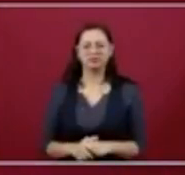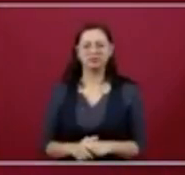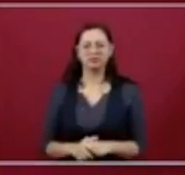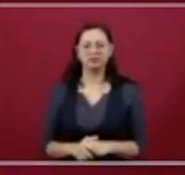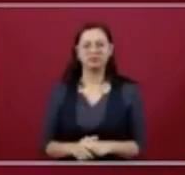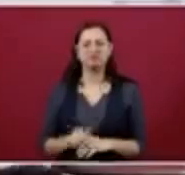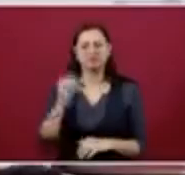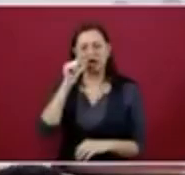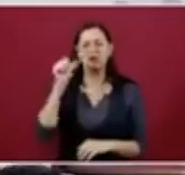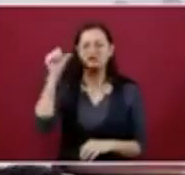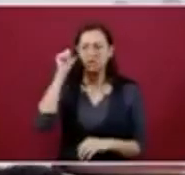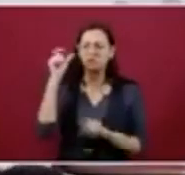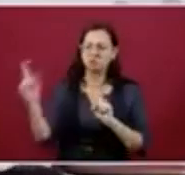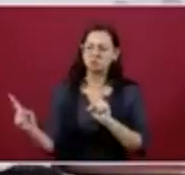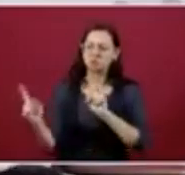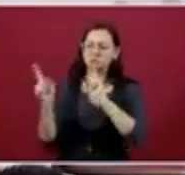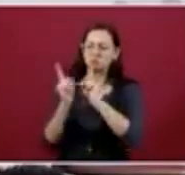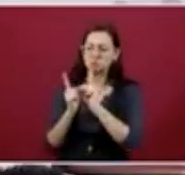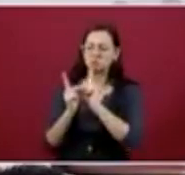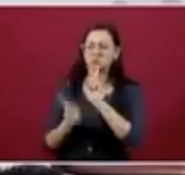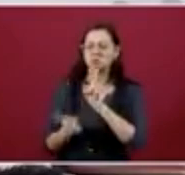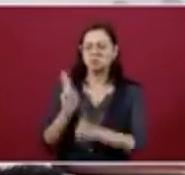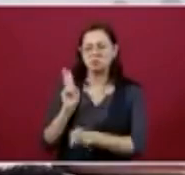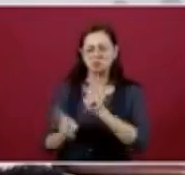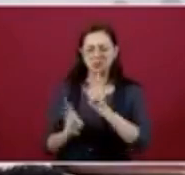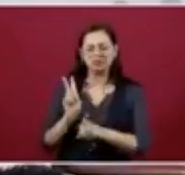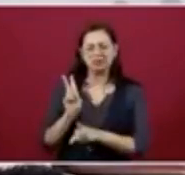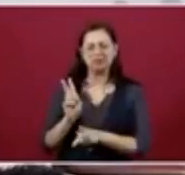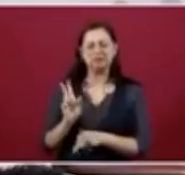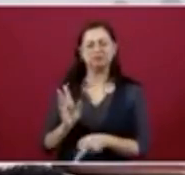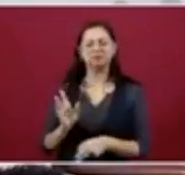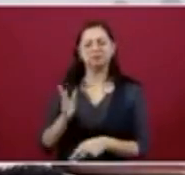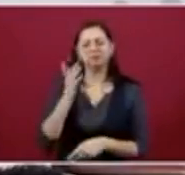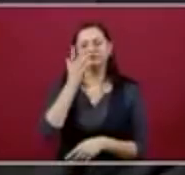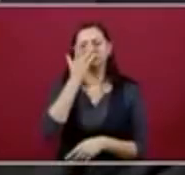estuvo conmigo porque